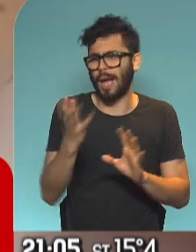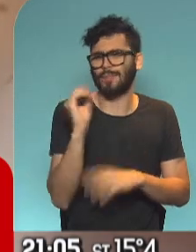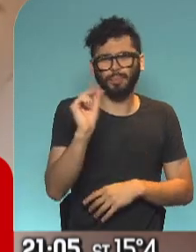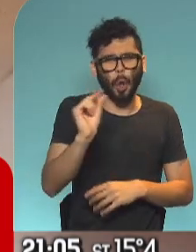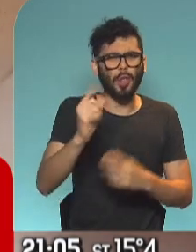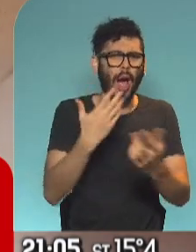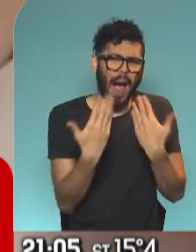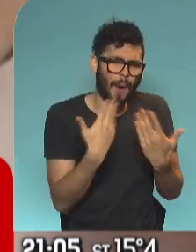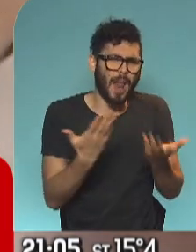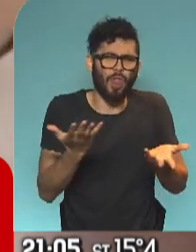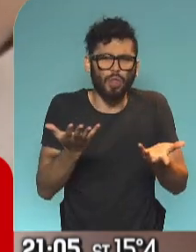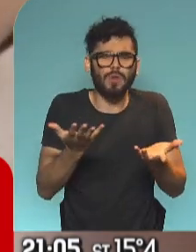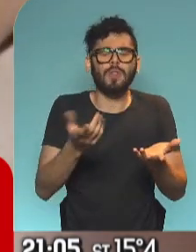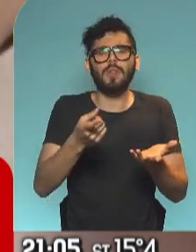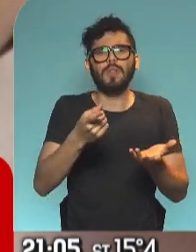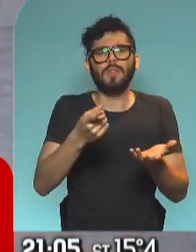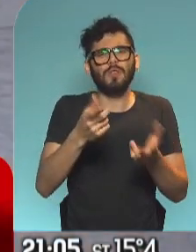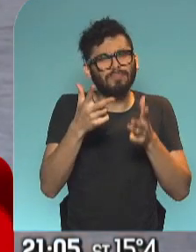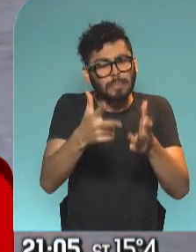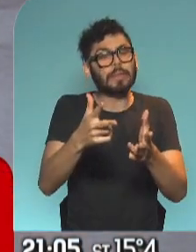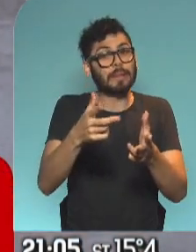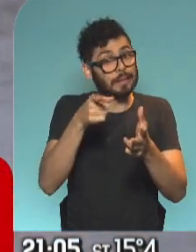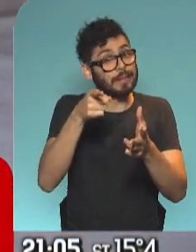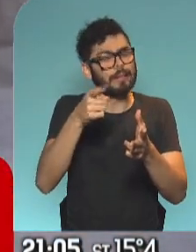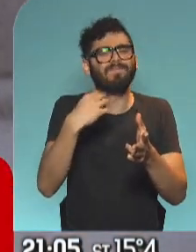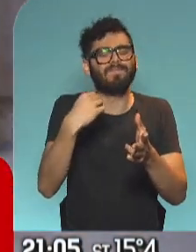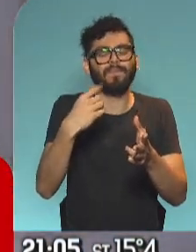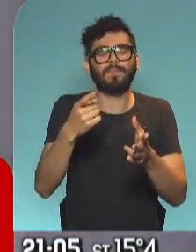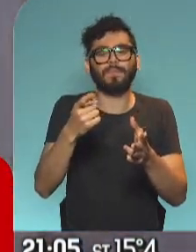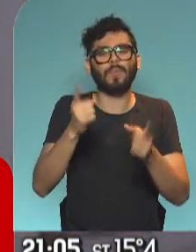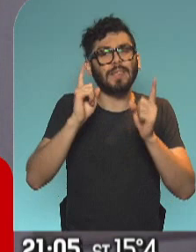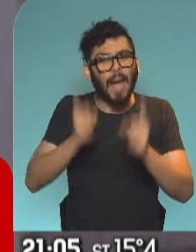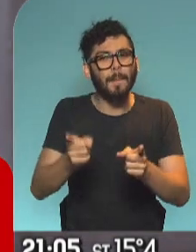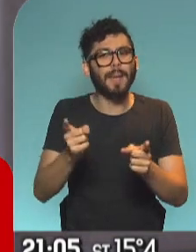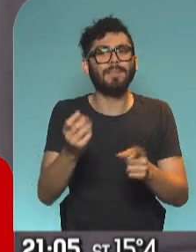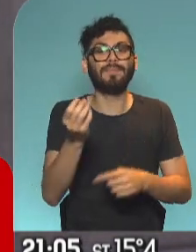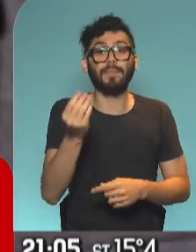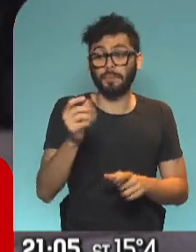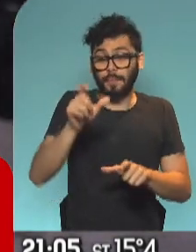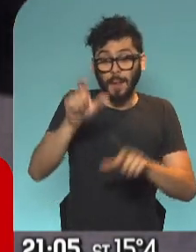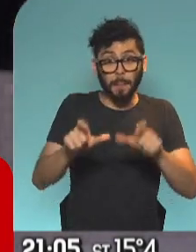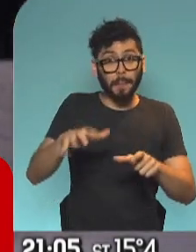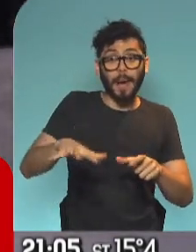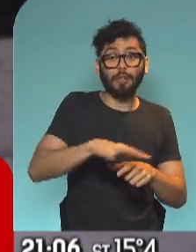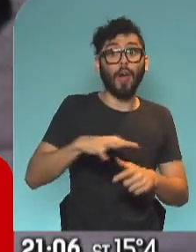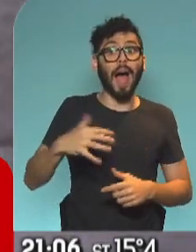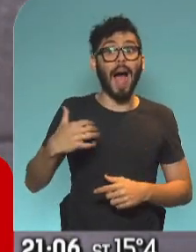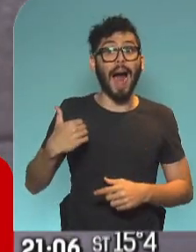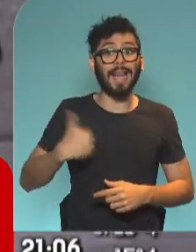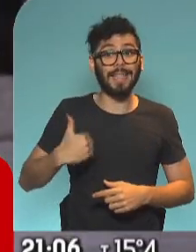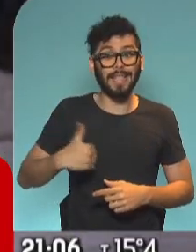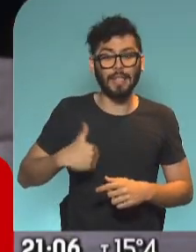ratito, qué sé yo, charlando en la previa, también a la vez decir esto, para los argentinos, para